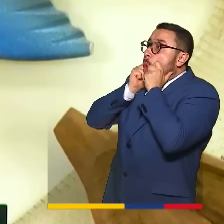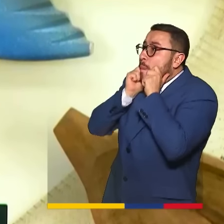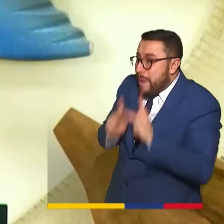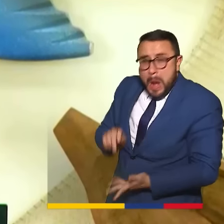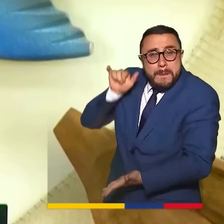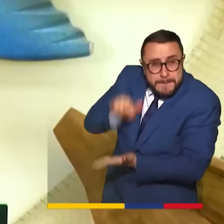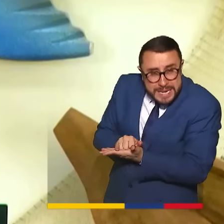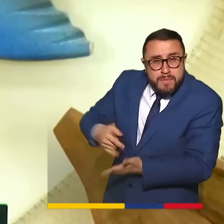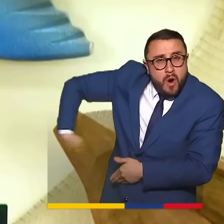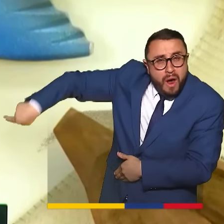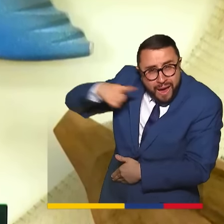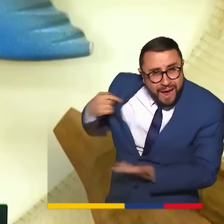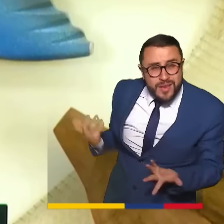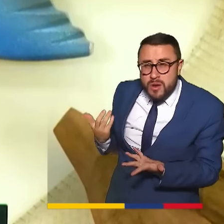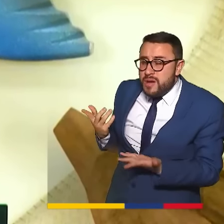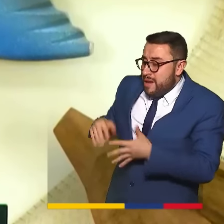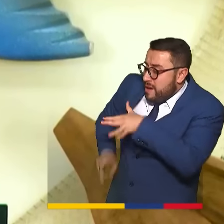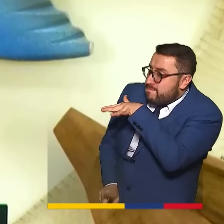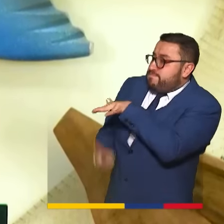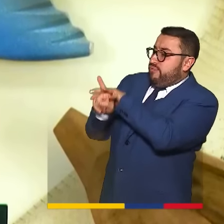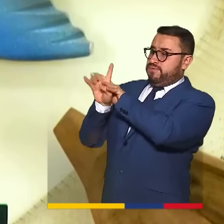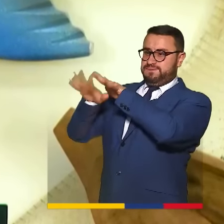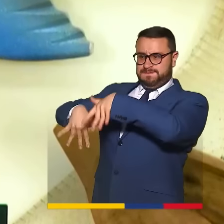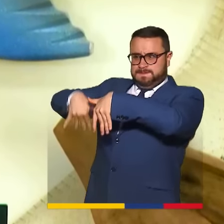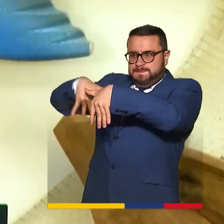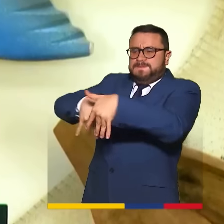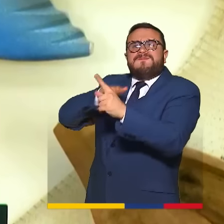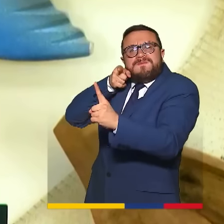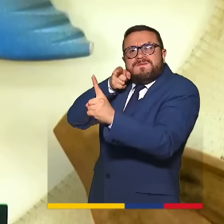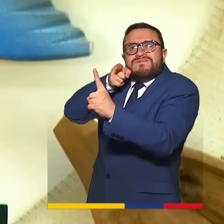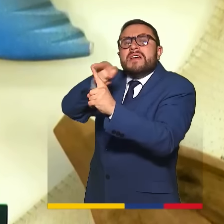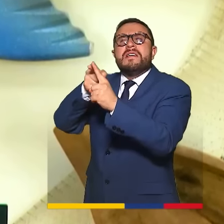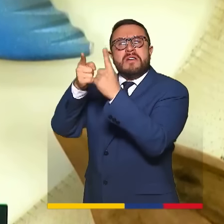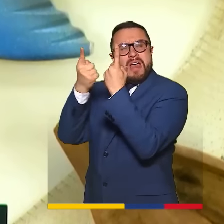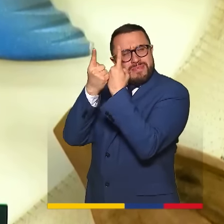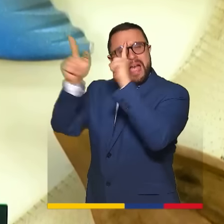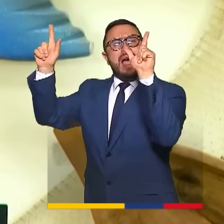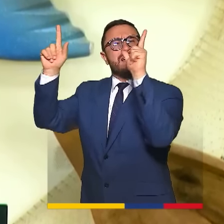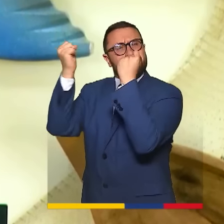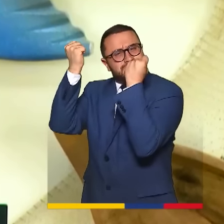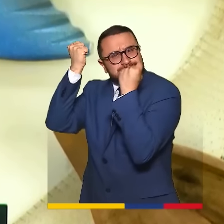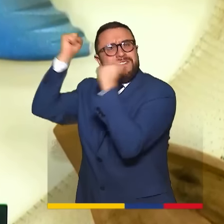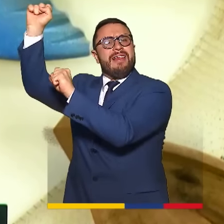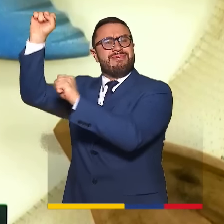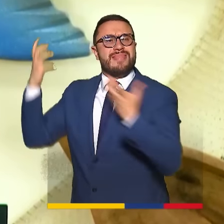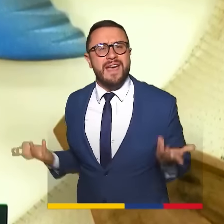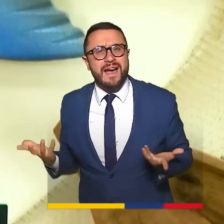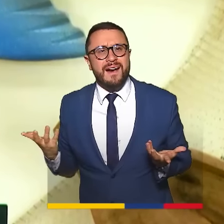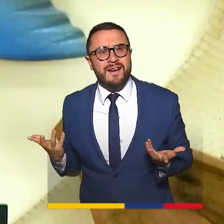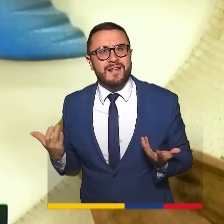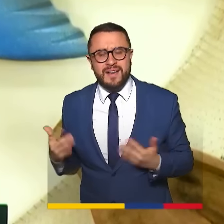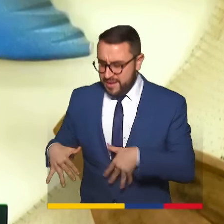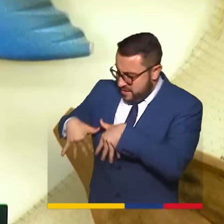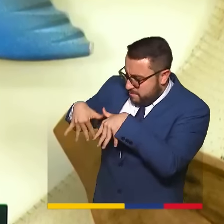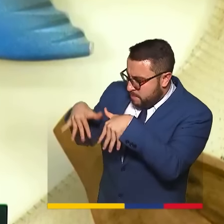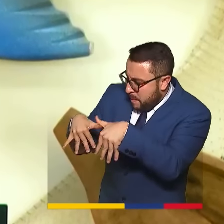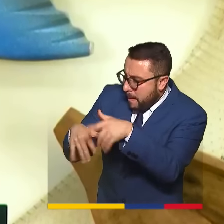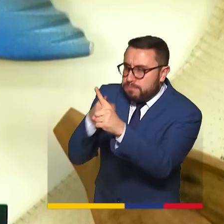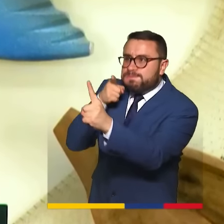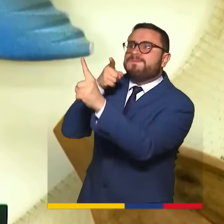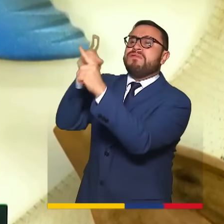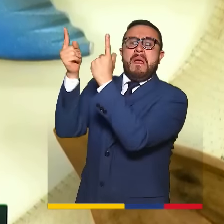humanos los ejércitos de la rebeldía, los ejércitos de la